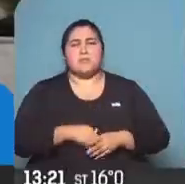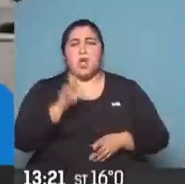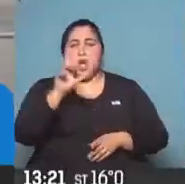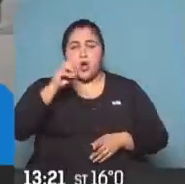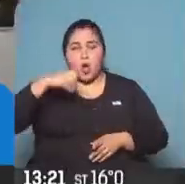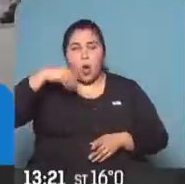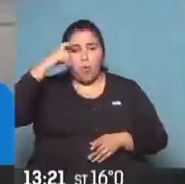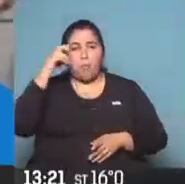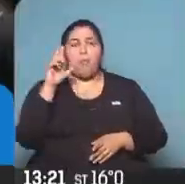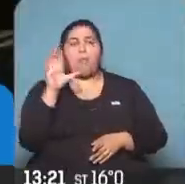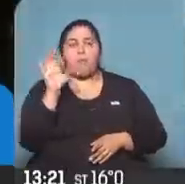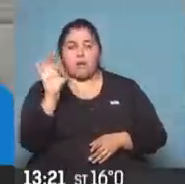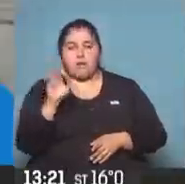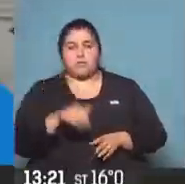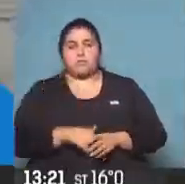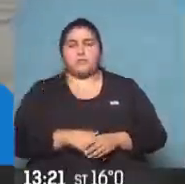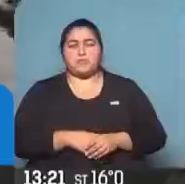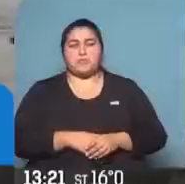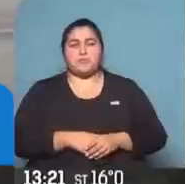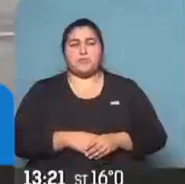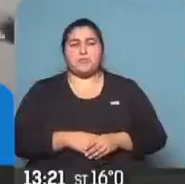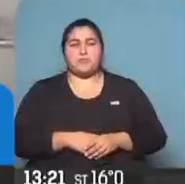ejemplar bebidas nacionales